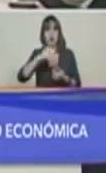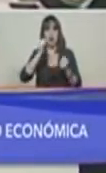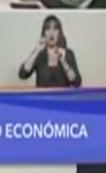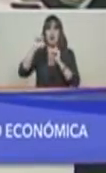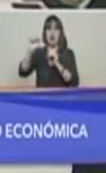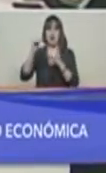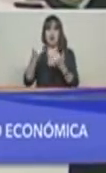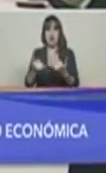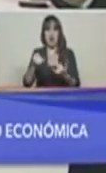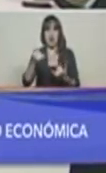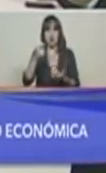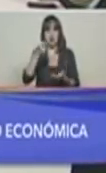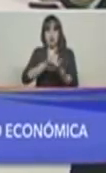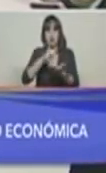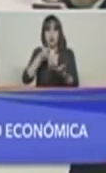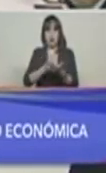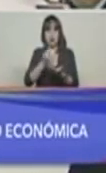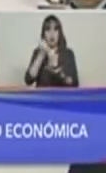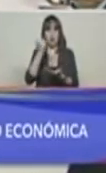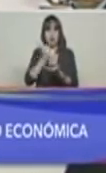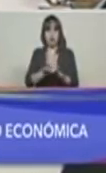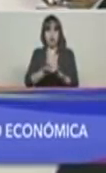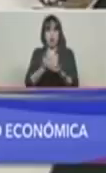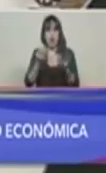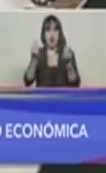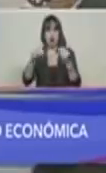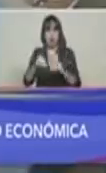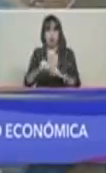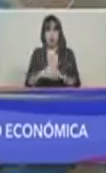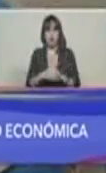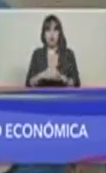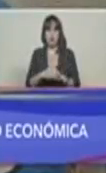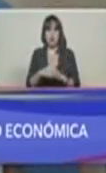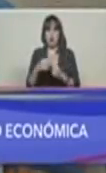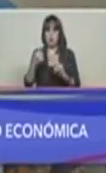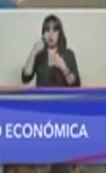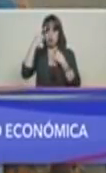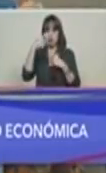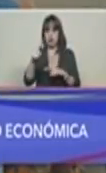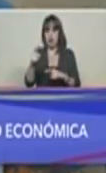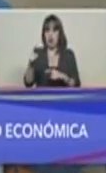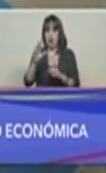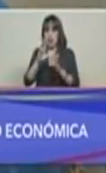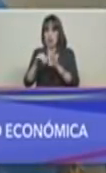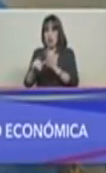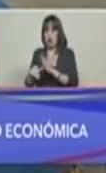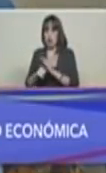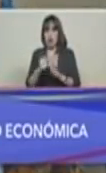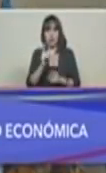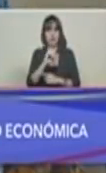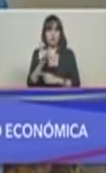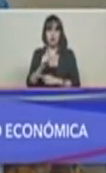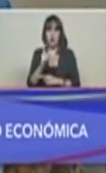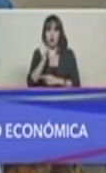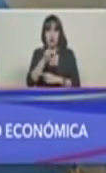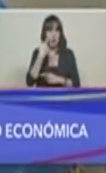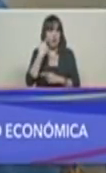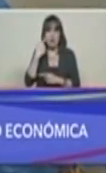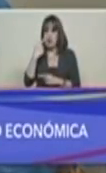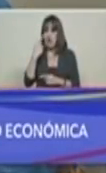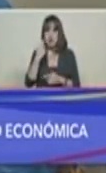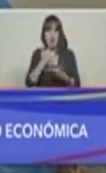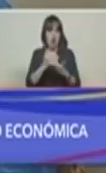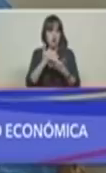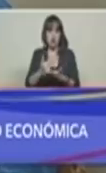justos acordados en las calles, que no se deje robar, y el gobierno al lado allí, con la autoridad.